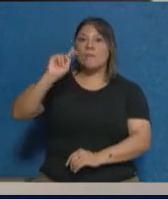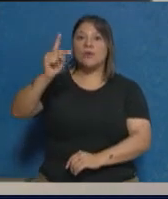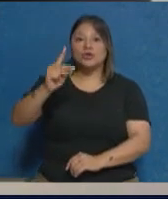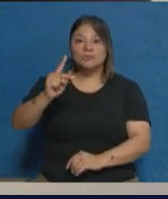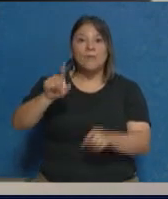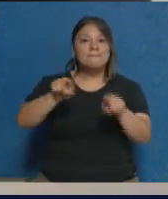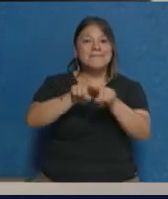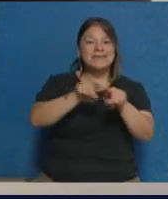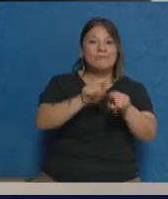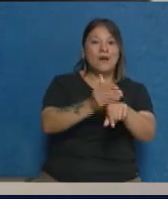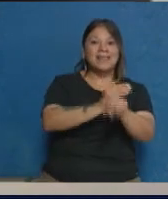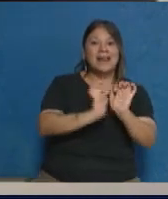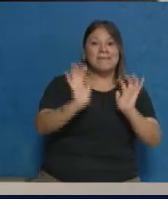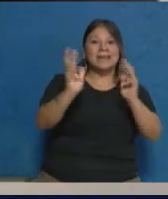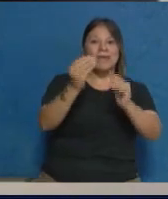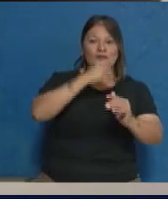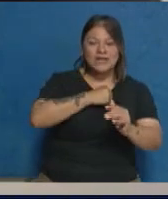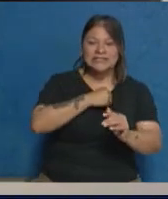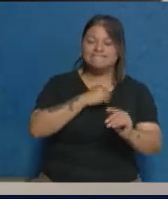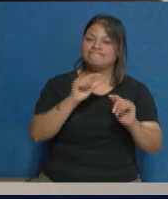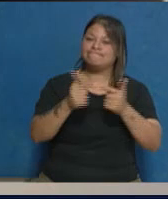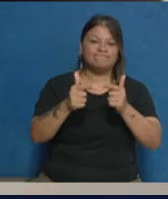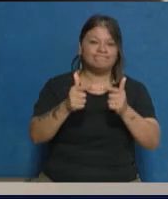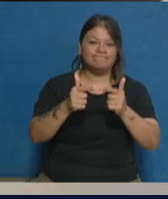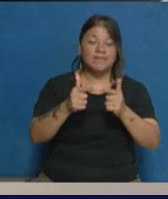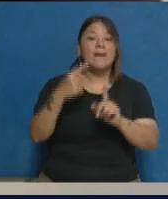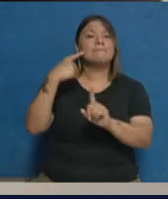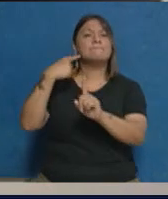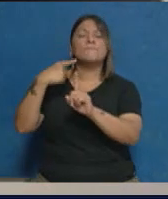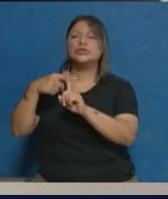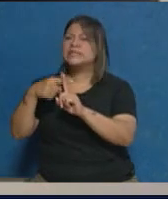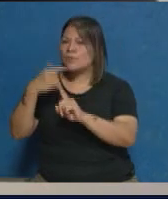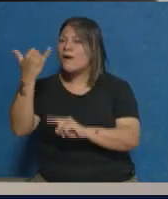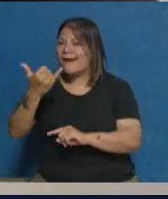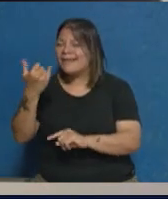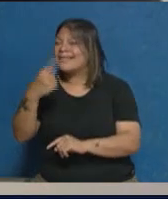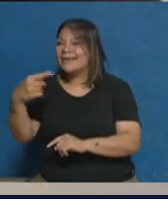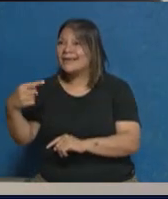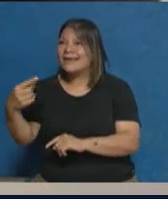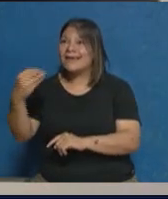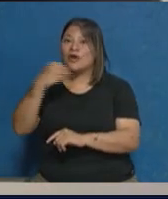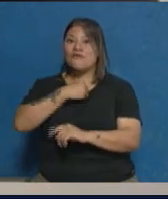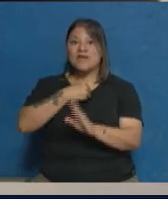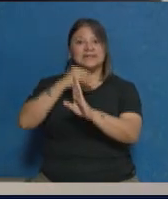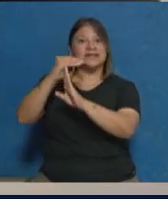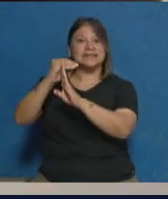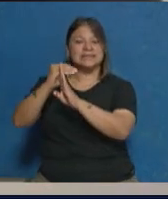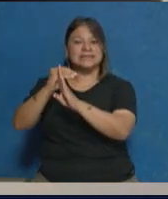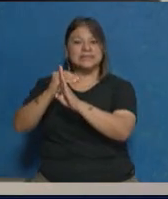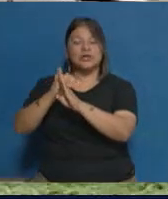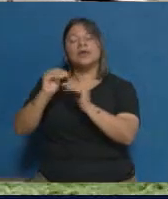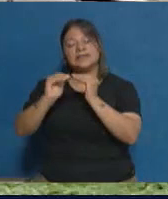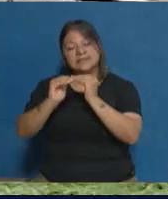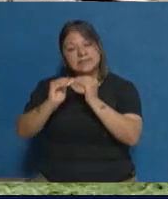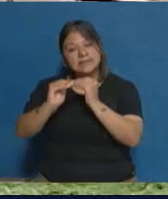que observamos previos a la pandemia. Lo positivo de esto es que la confianza no siguió cayendo y se